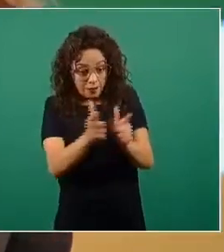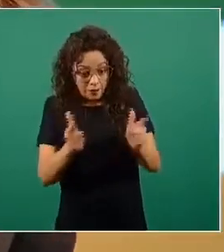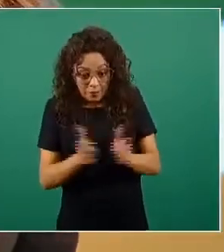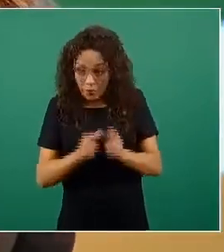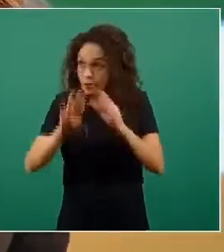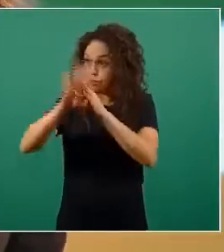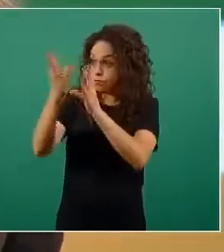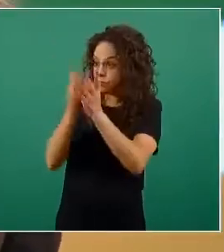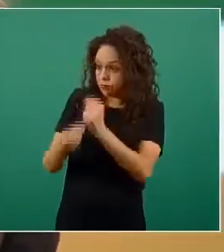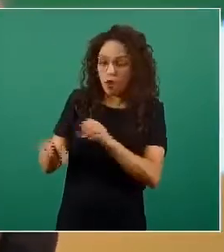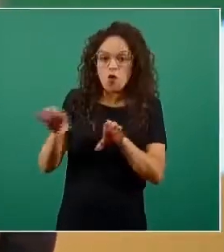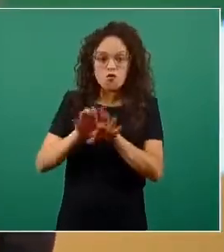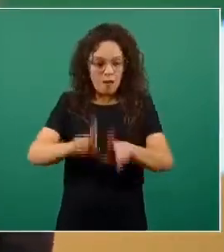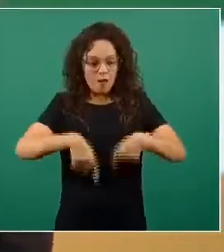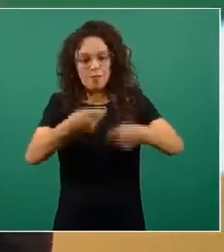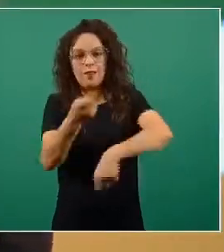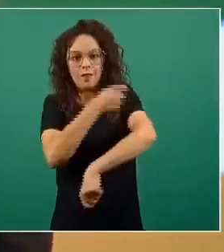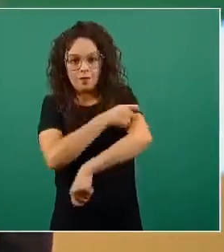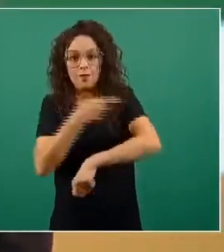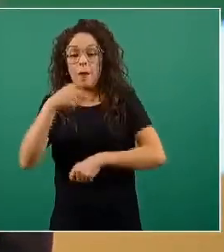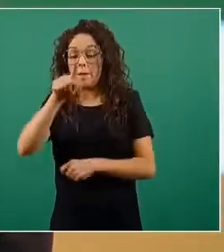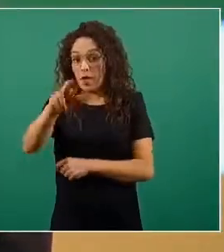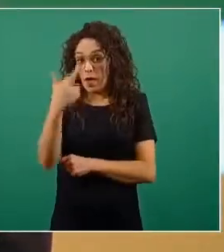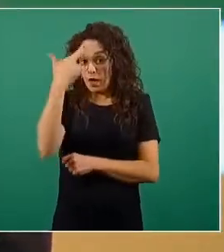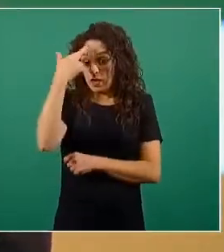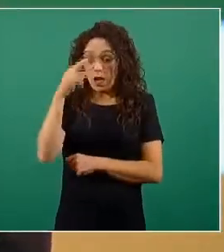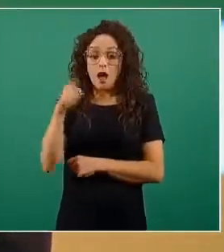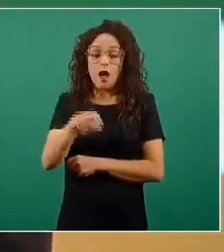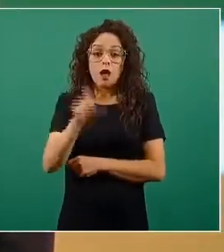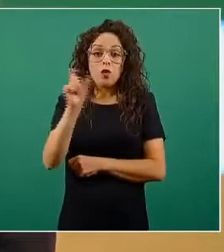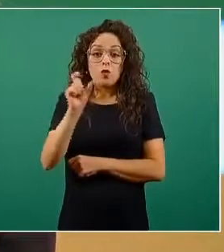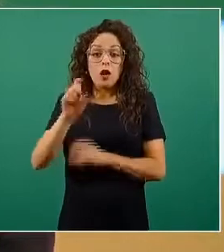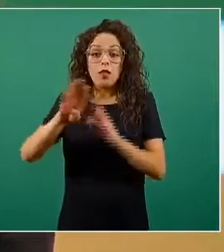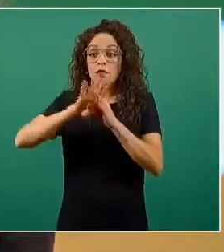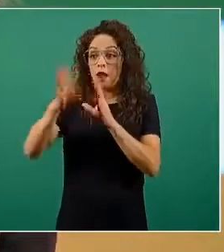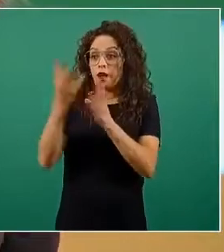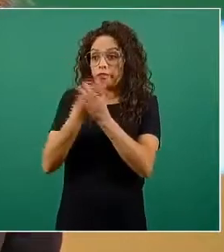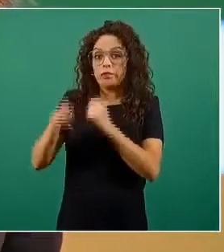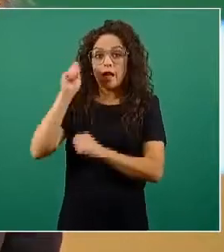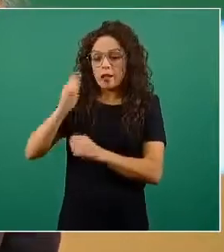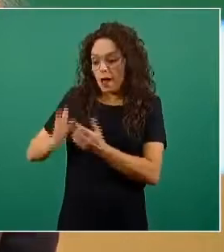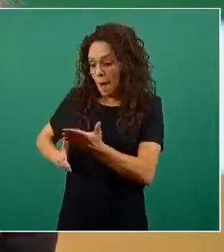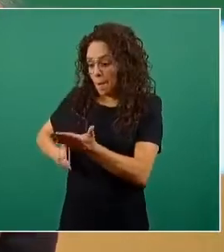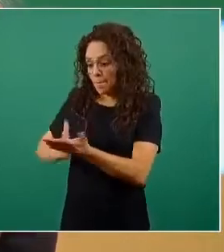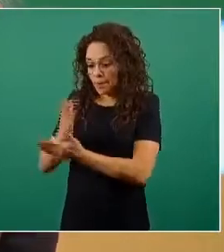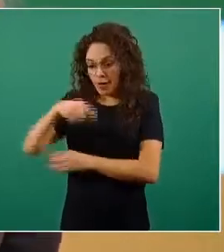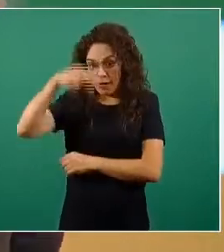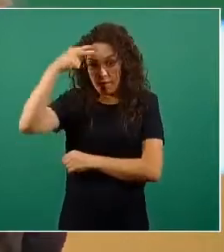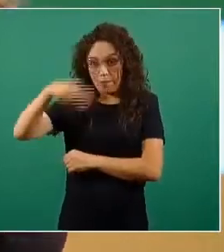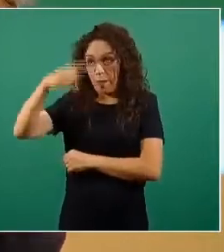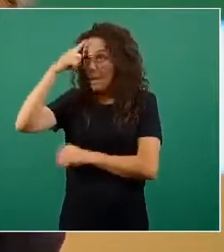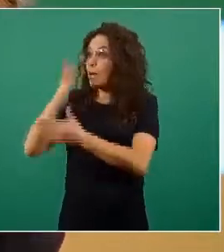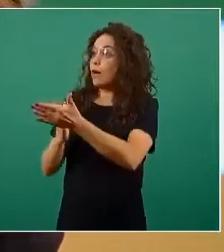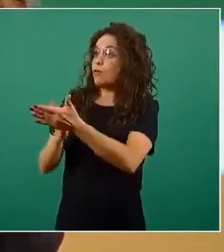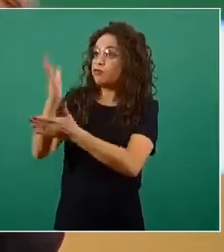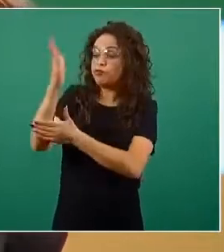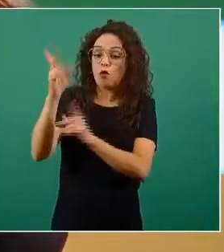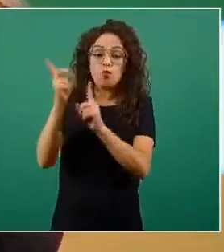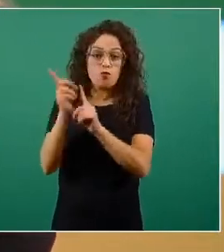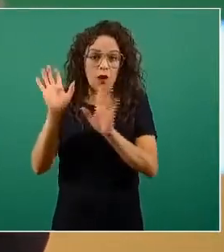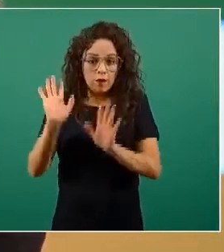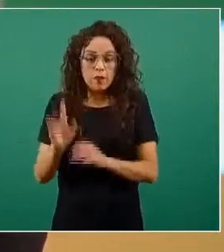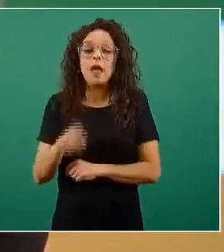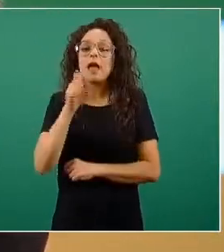recordemos que aunque sea población migrante, que esté de paso, por así decirlo, de flujo migratorio, pues también estaremos